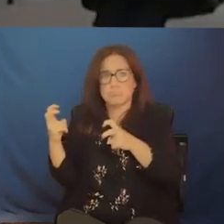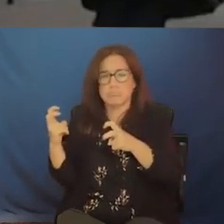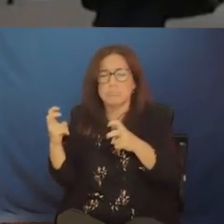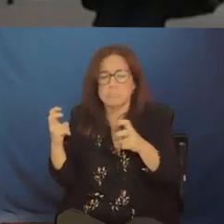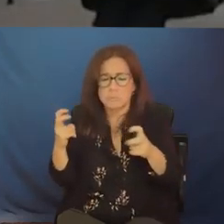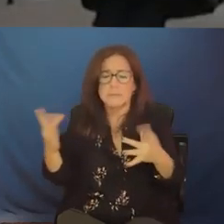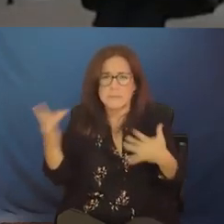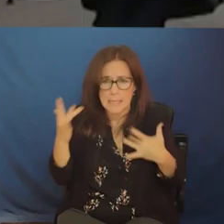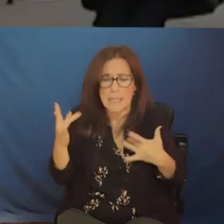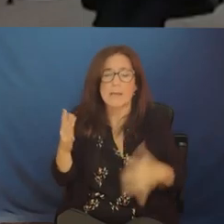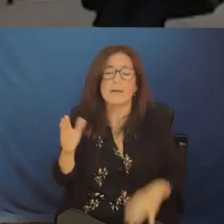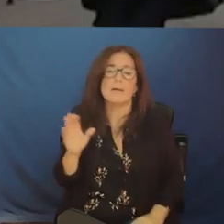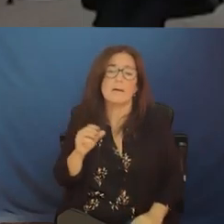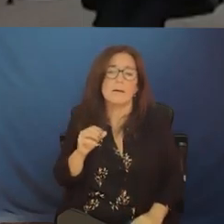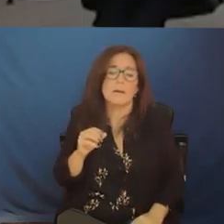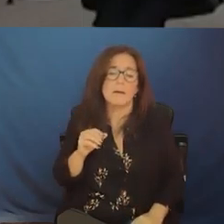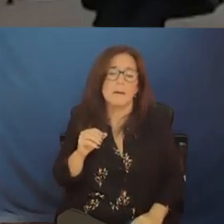bastante